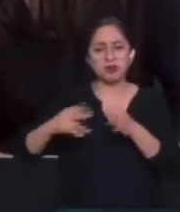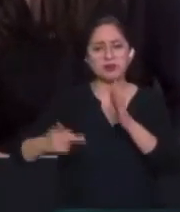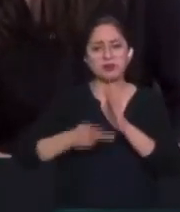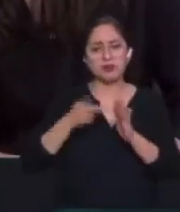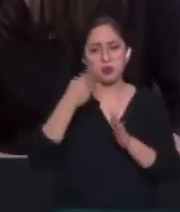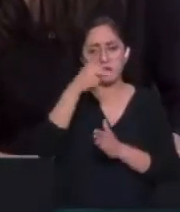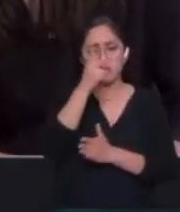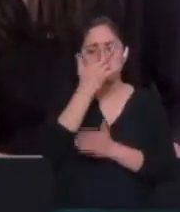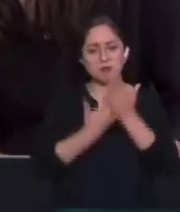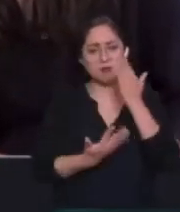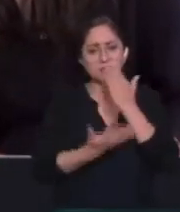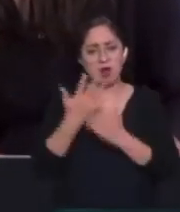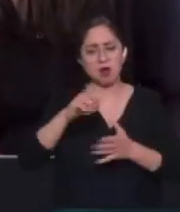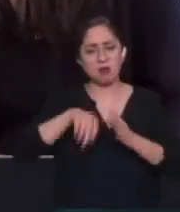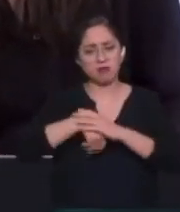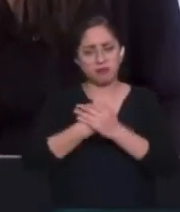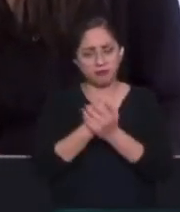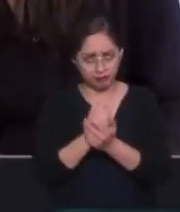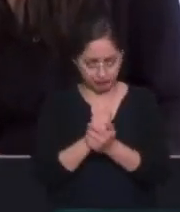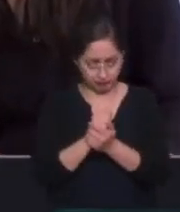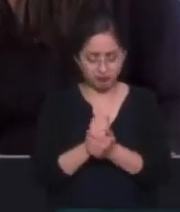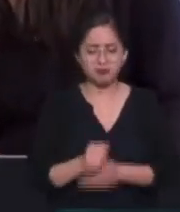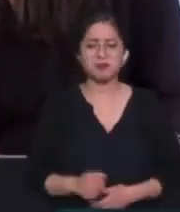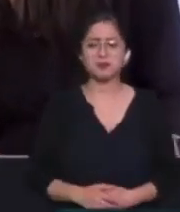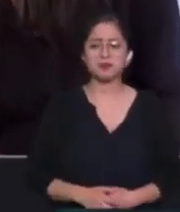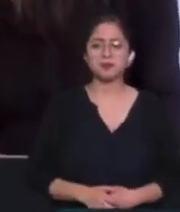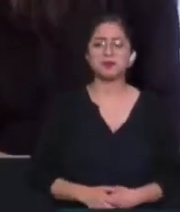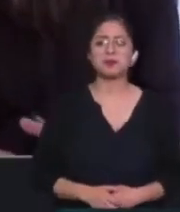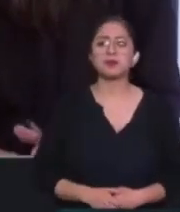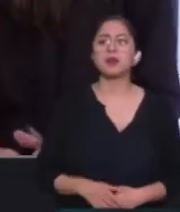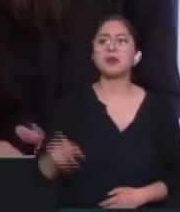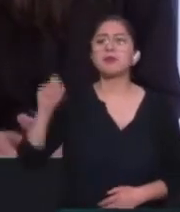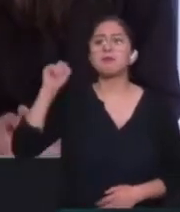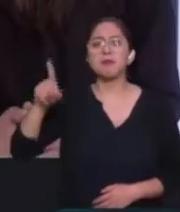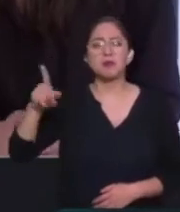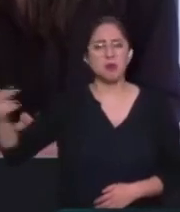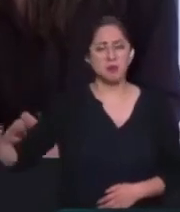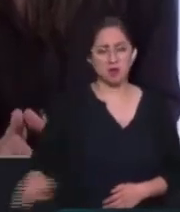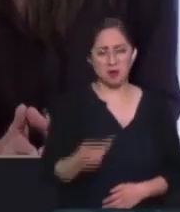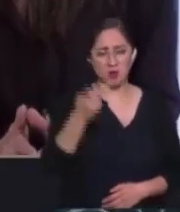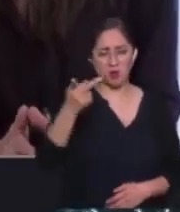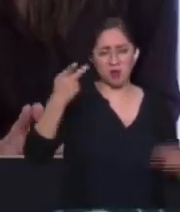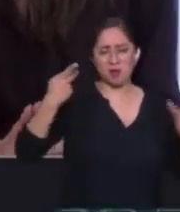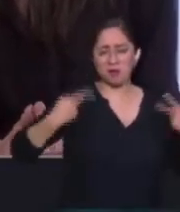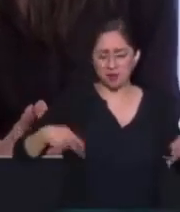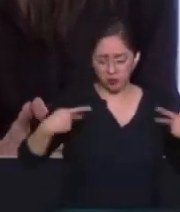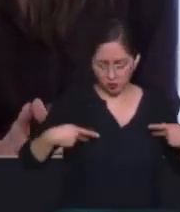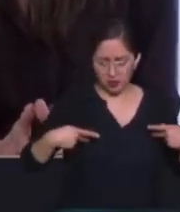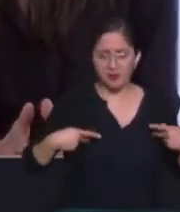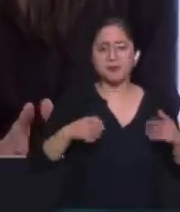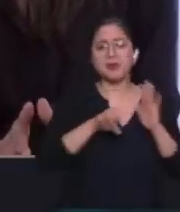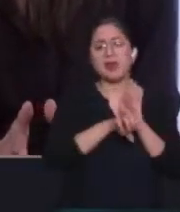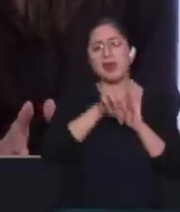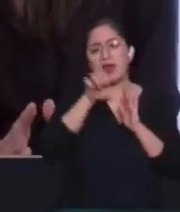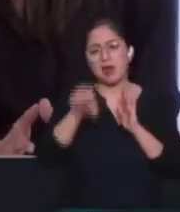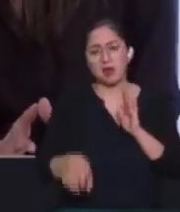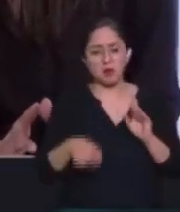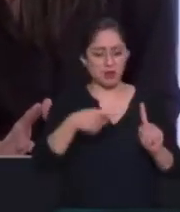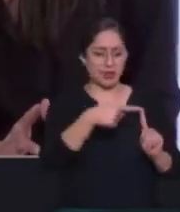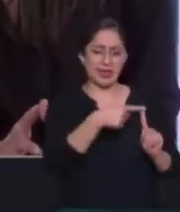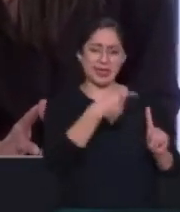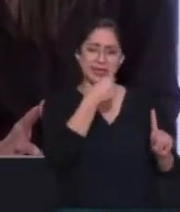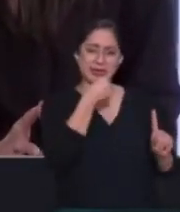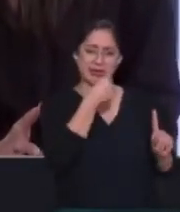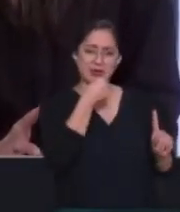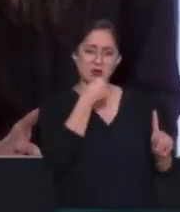Tenía yo otra pregunta de una persona de la audiencia que decía si hay más riesgo en un niño de 13 años